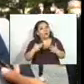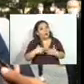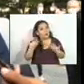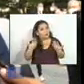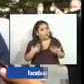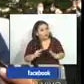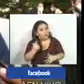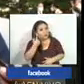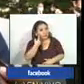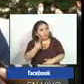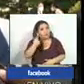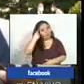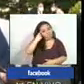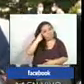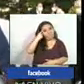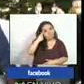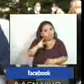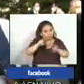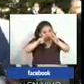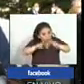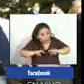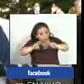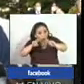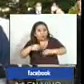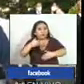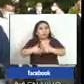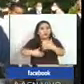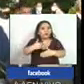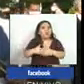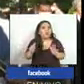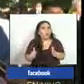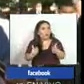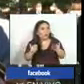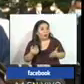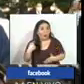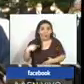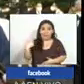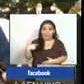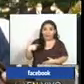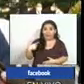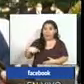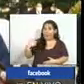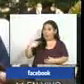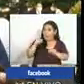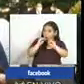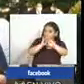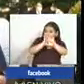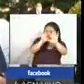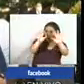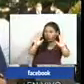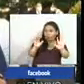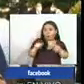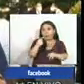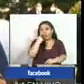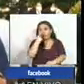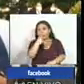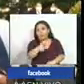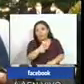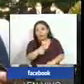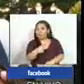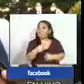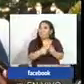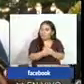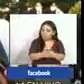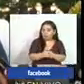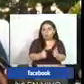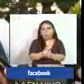que la investigación debe continuar en relación a los hechos que generaron la madrugada de ayer porque son constitutivos de ilícitos penales